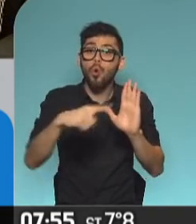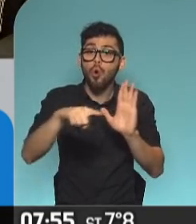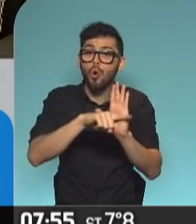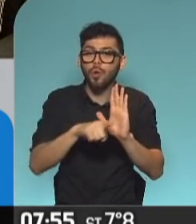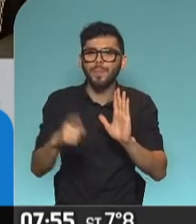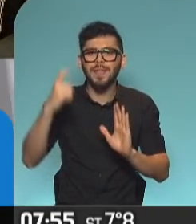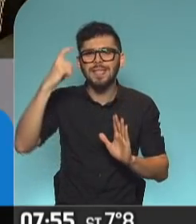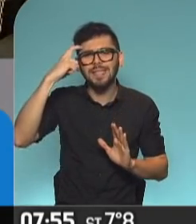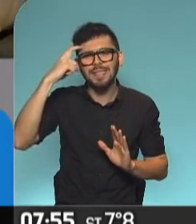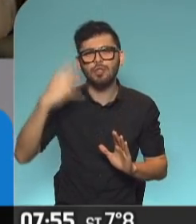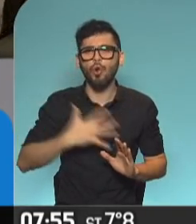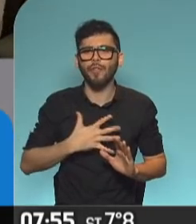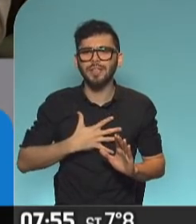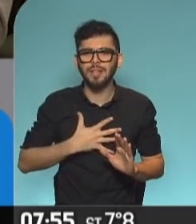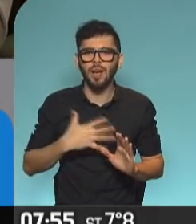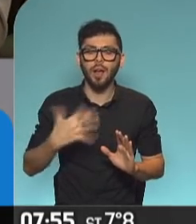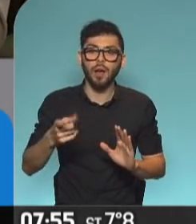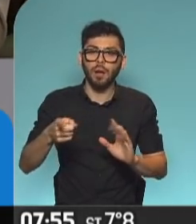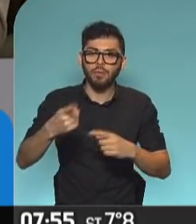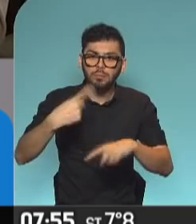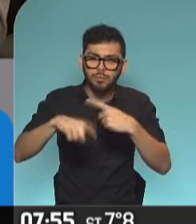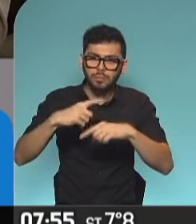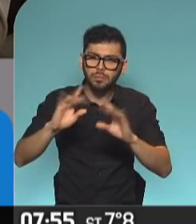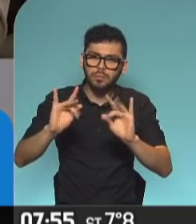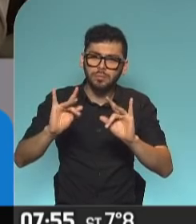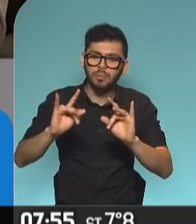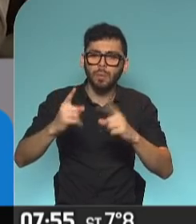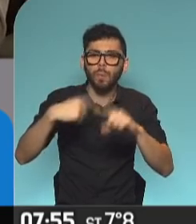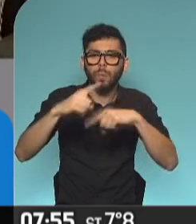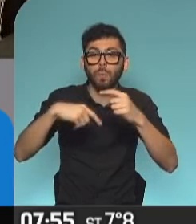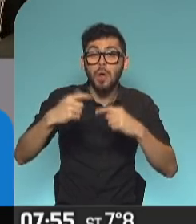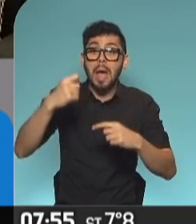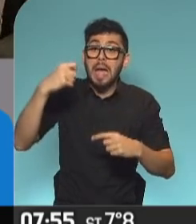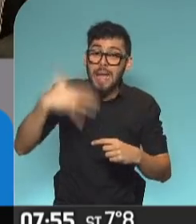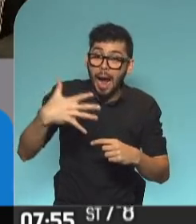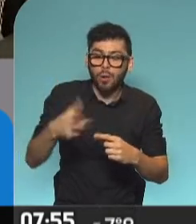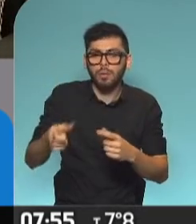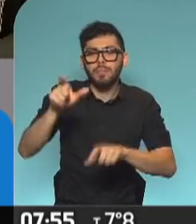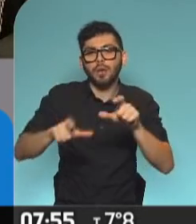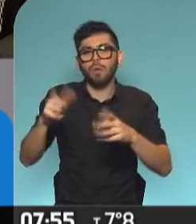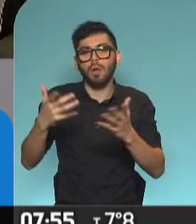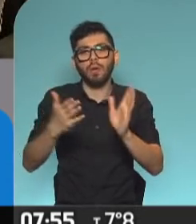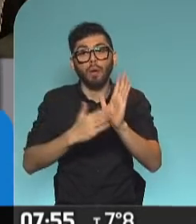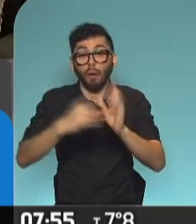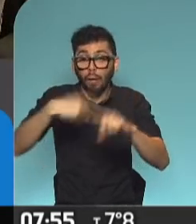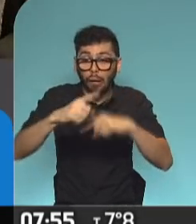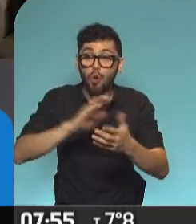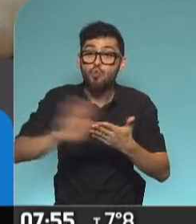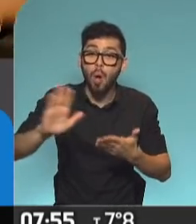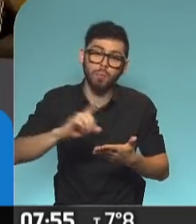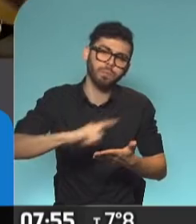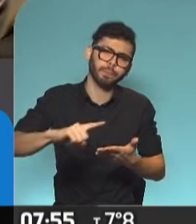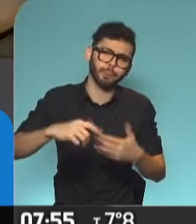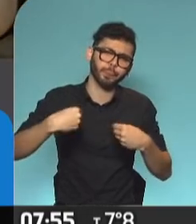aptitud psicofísica, un paso engorroso, burocratizado y muy caro en su momento. Eso alejó la gestión de la gente. Nosotros estamos